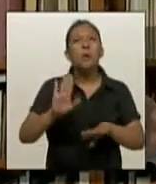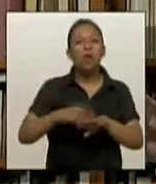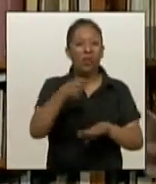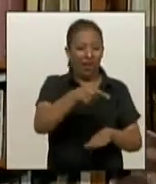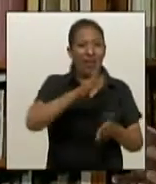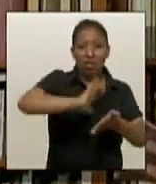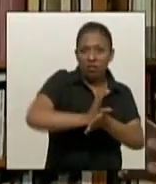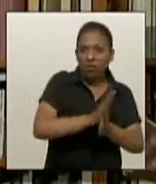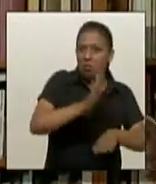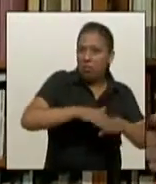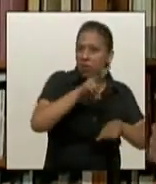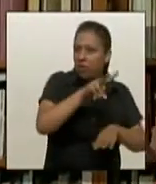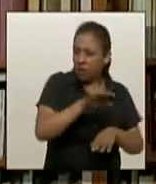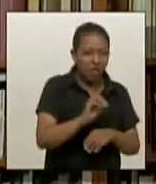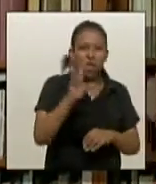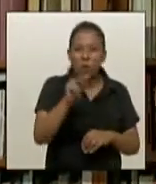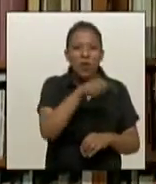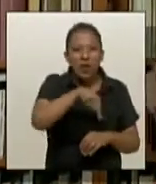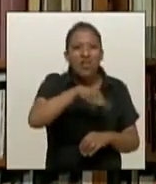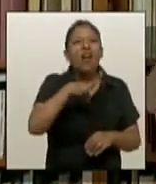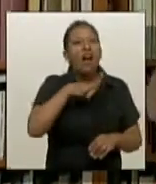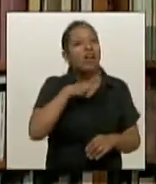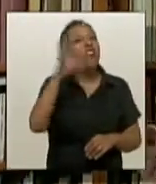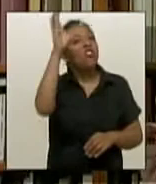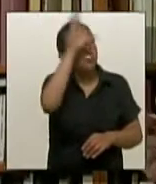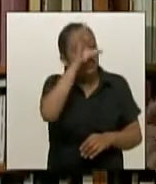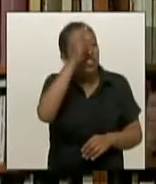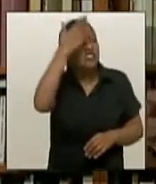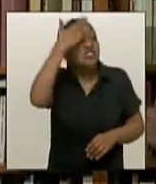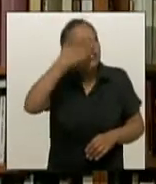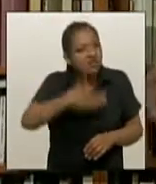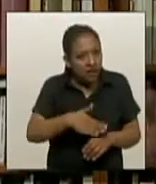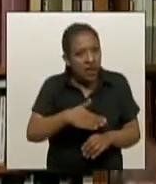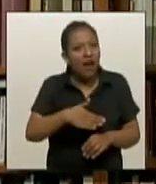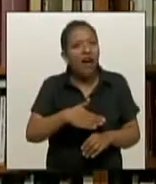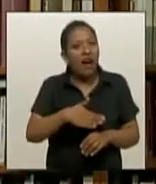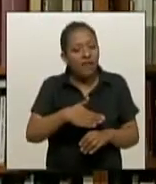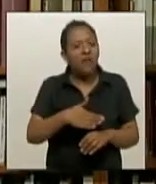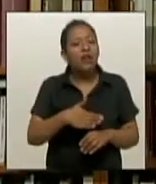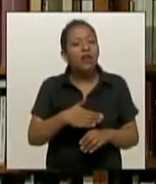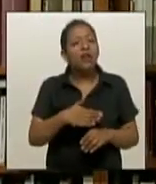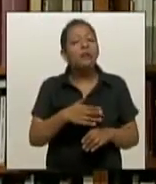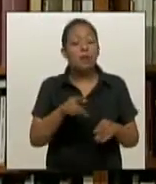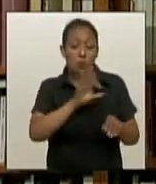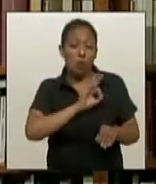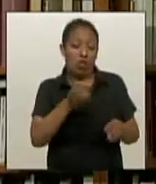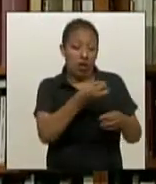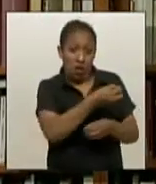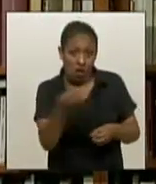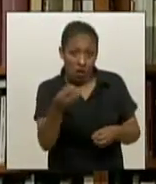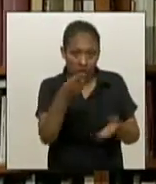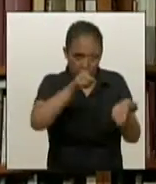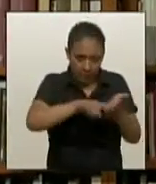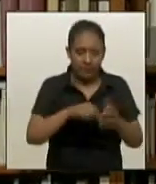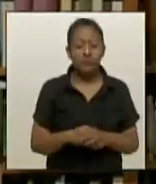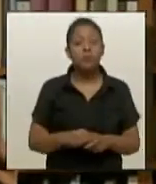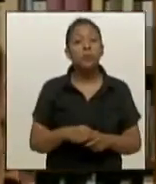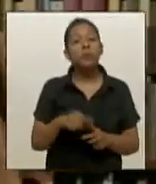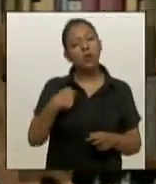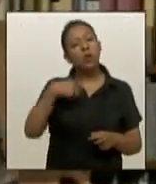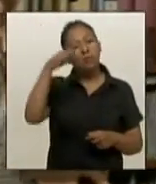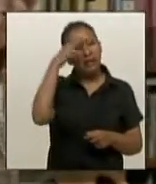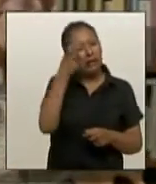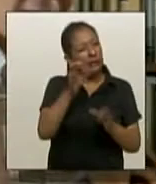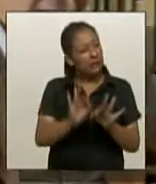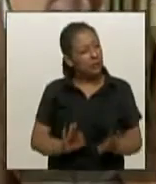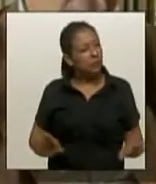más discriminación acá, sino porque son los que tienen mayor conciencia y han logrado un mayor grado de organización, ¿no? Yo creo que es fundamental algo que